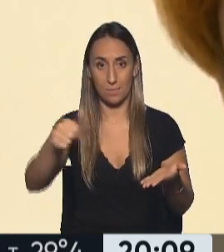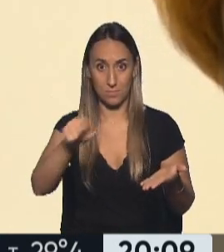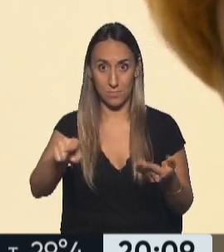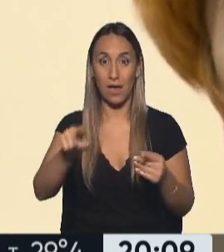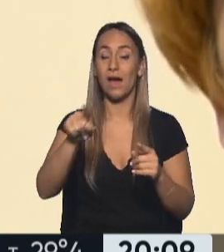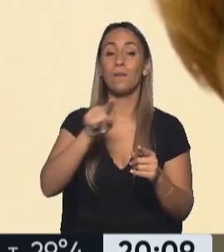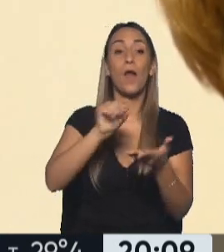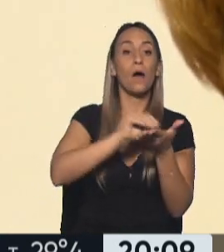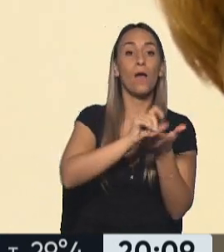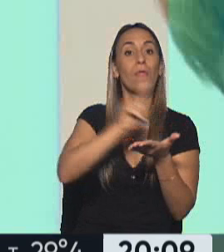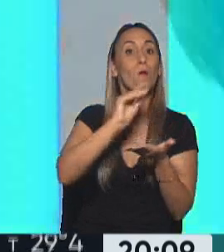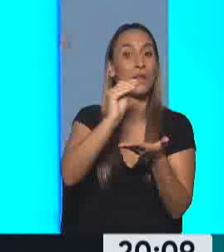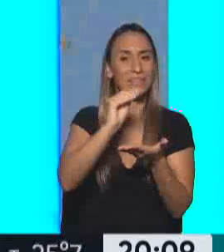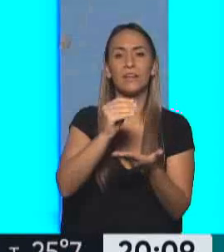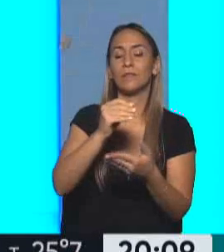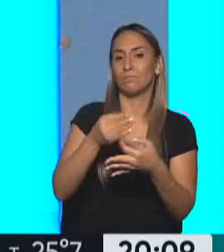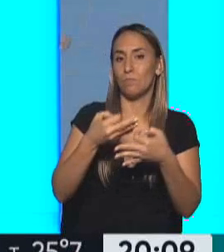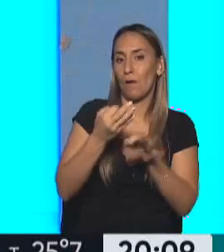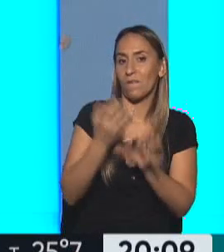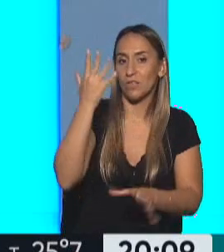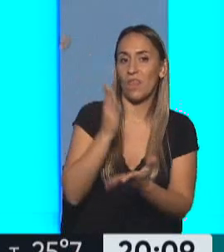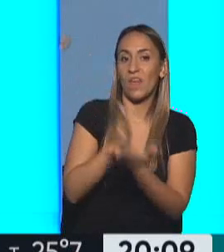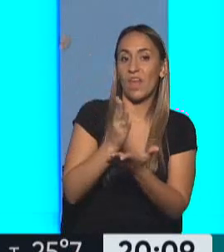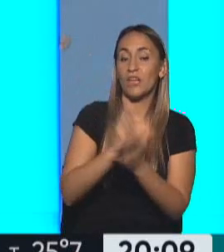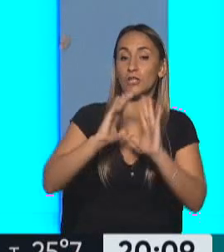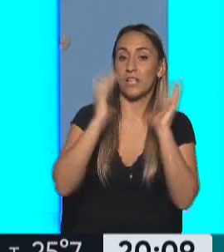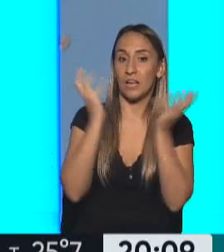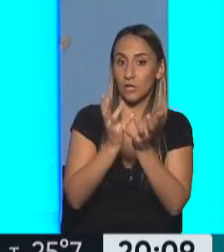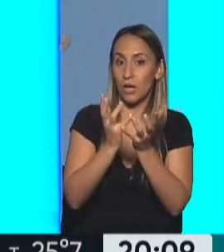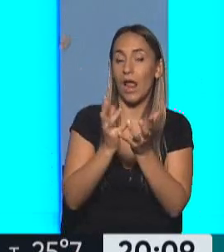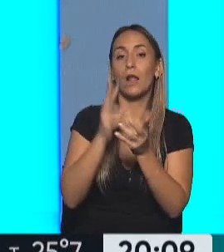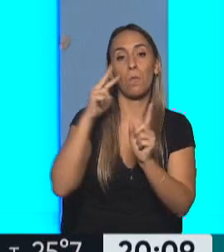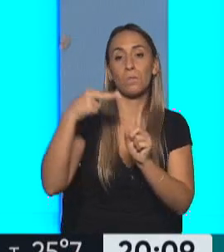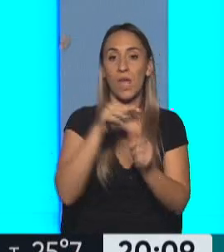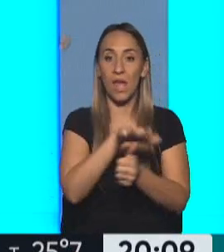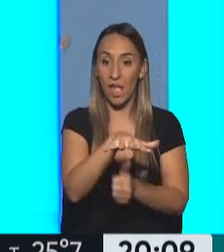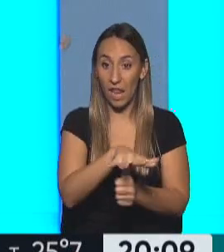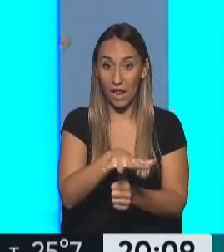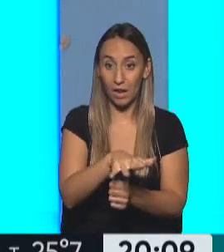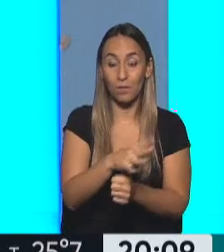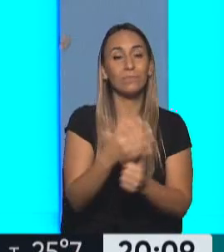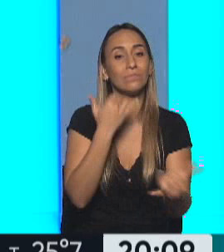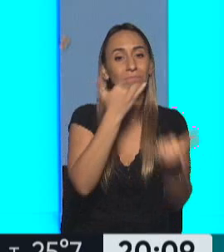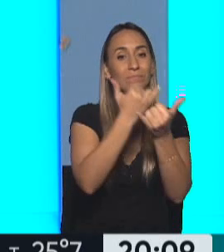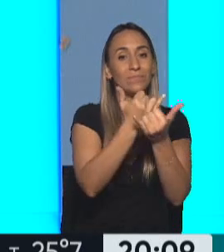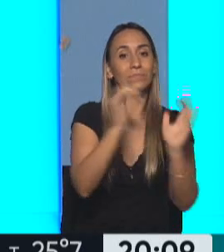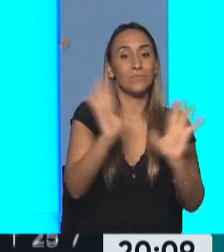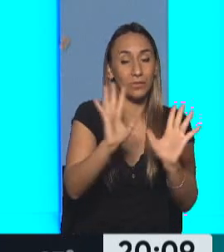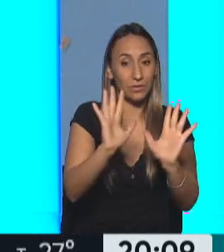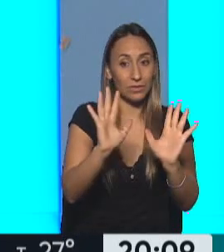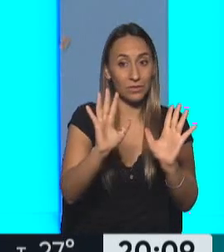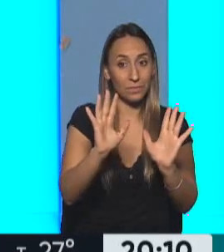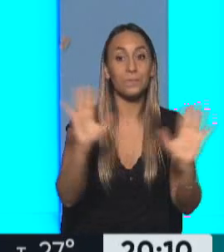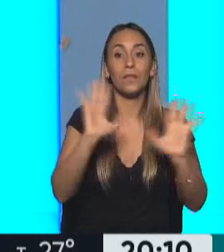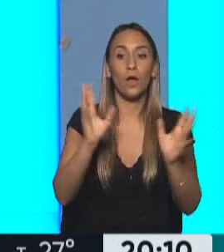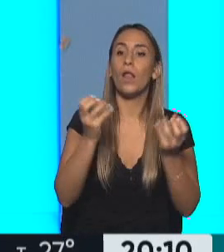Brasil. Ella es especialista en derecho internacional y en cuestiones de género. Carla, gracias por recibirnos, te saludamos desde la televisión pública.